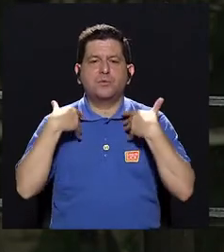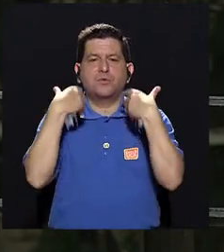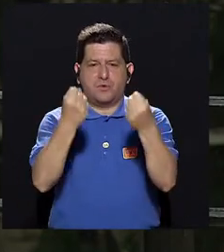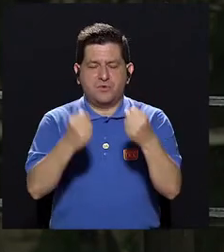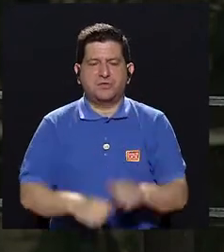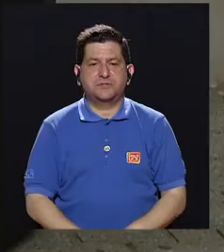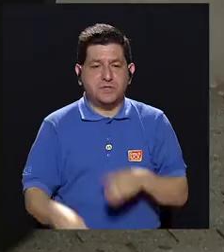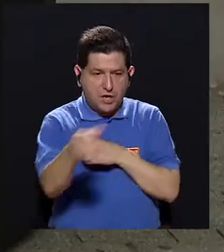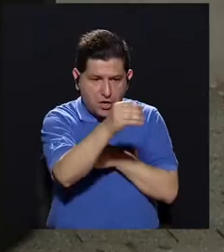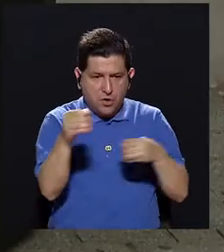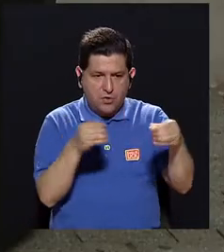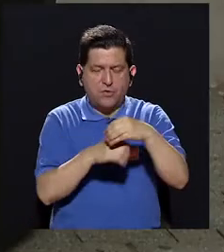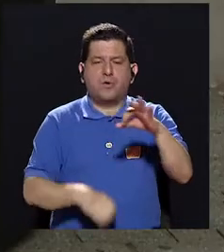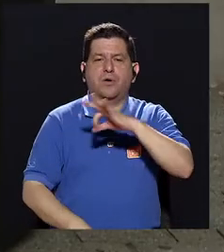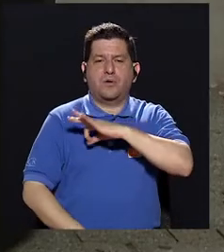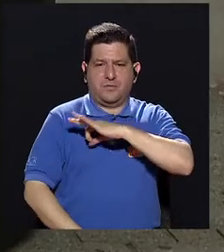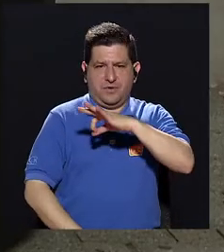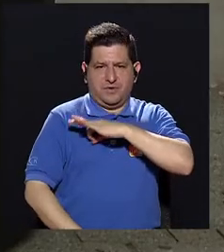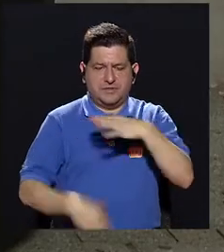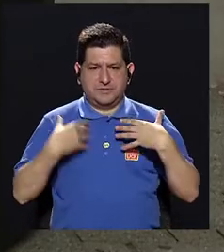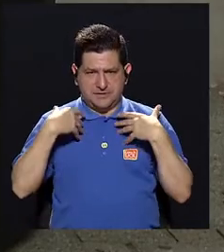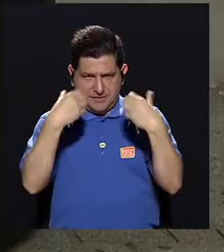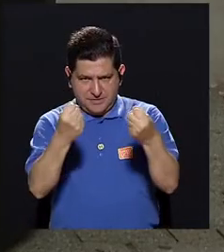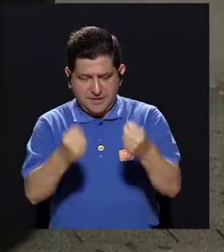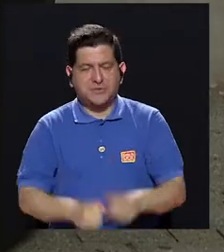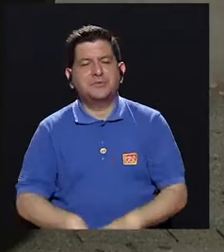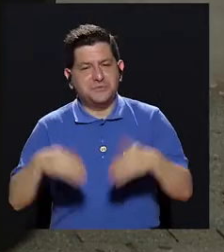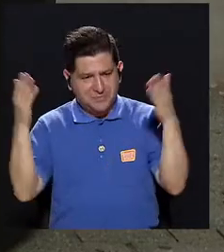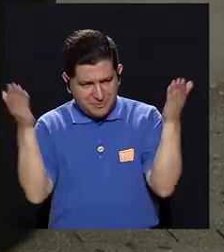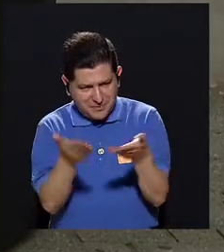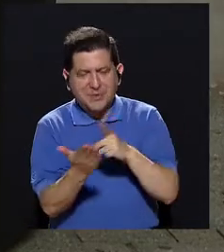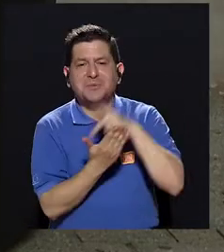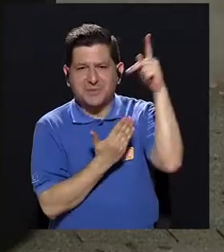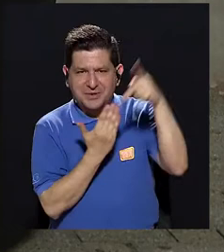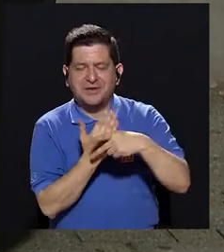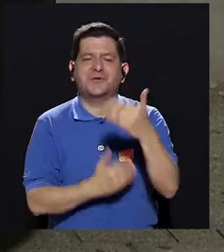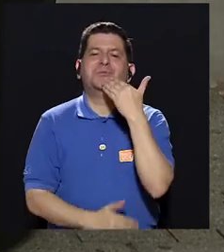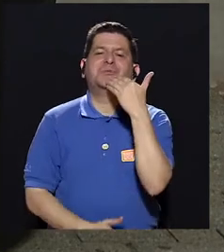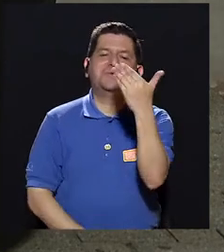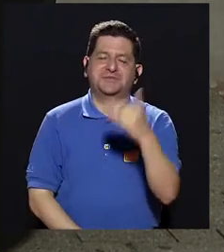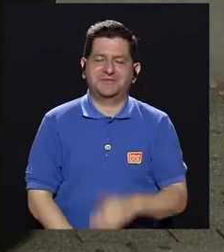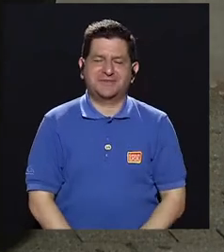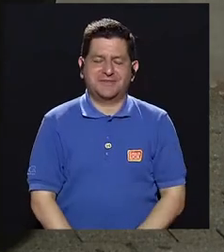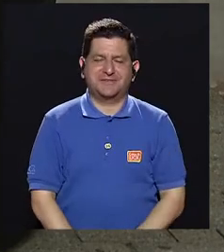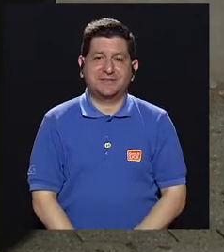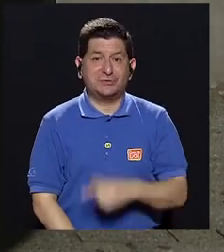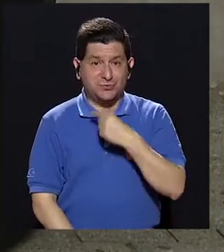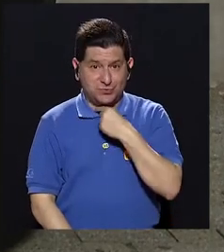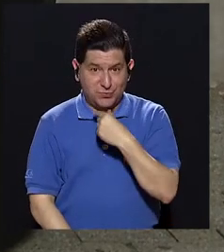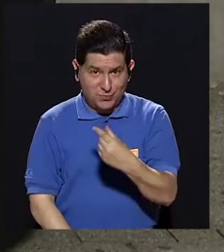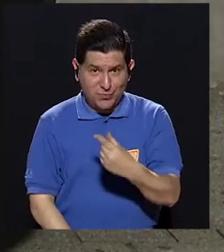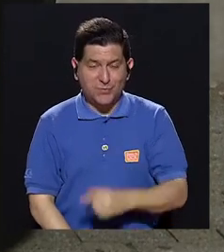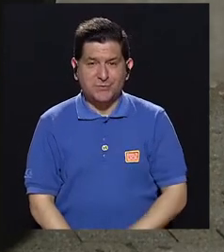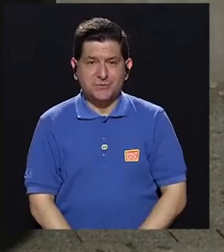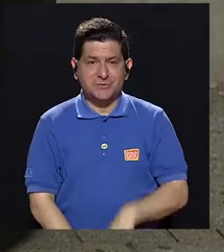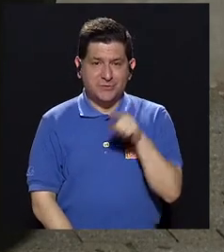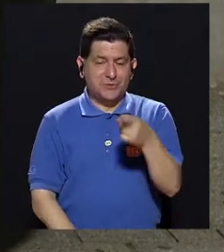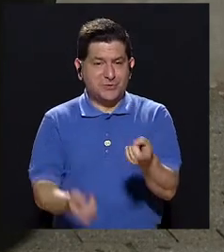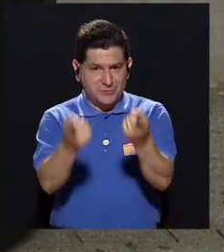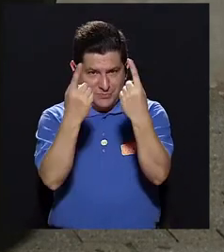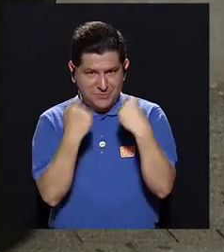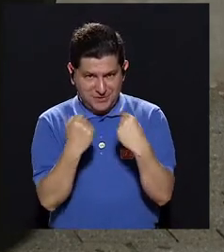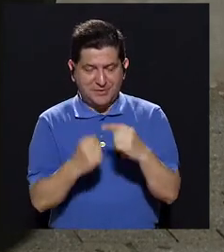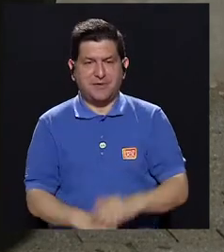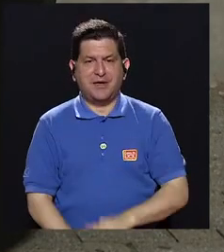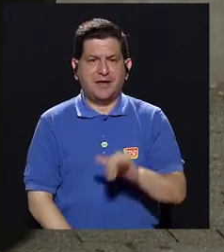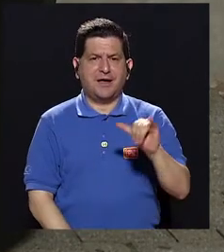Salud de la Oficina de Bienestar y Salud. Juan Manuel, pues bienvenido. Hola. Al programa. Muchas gracias. Un placer pues contar con vos